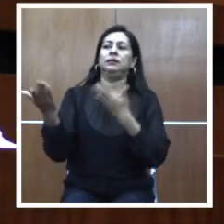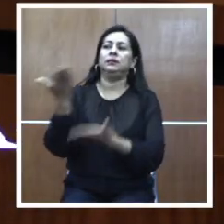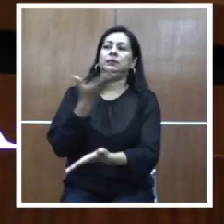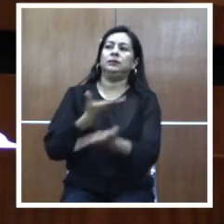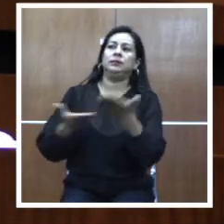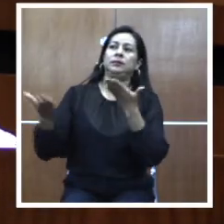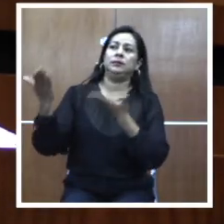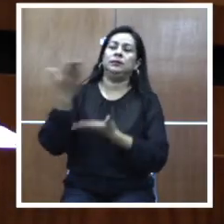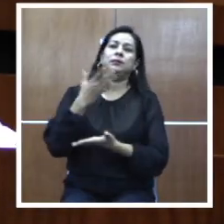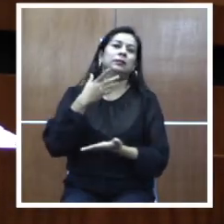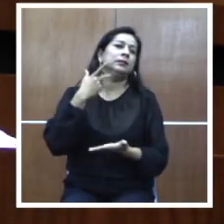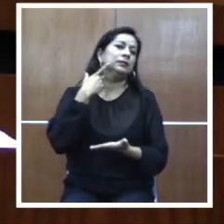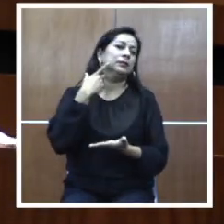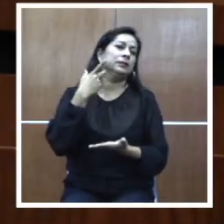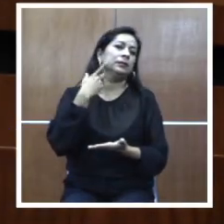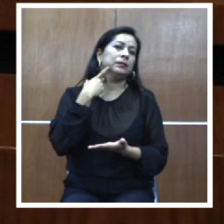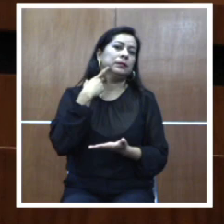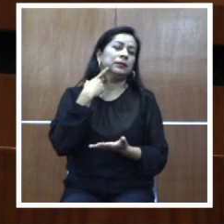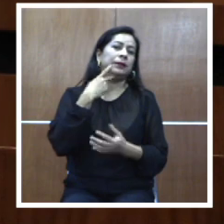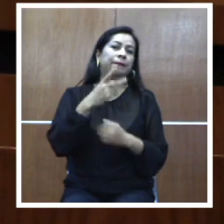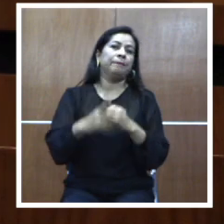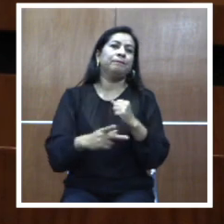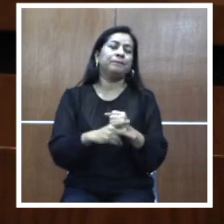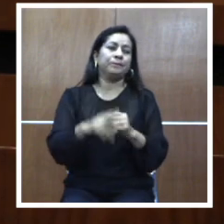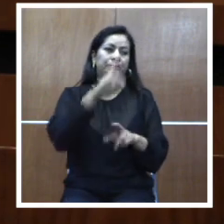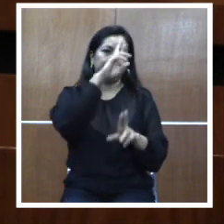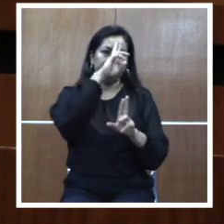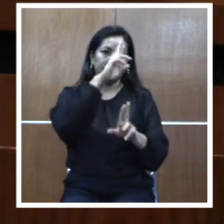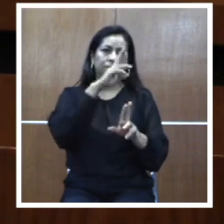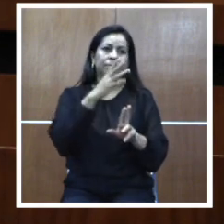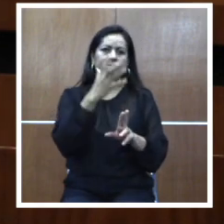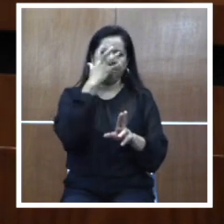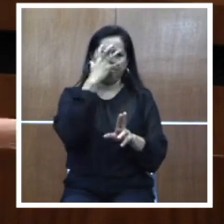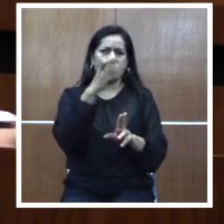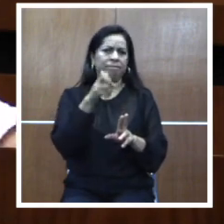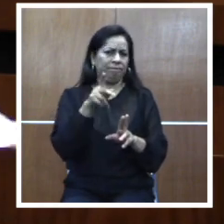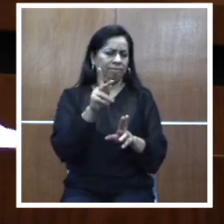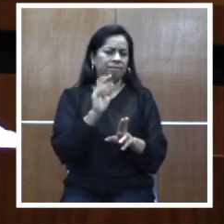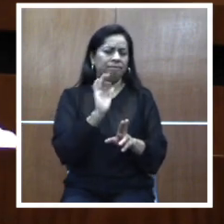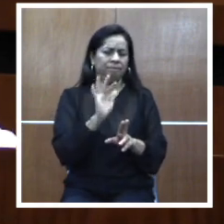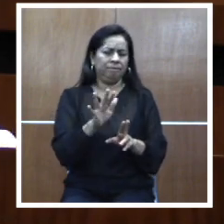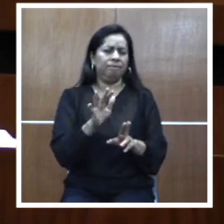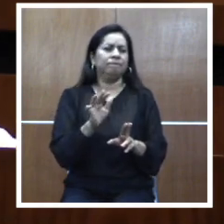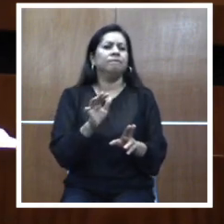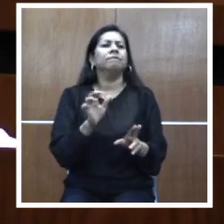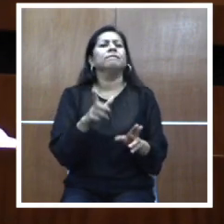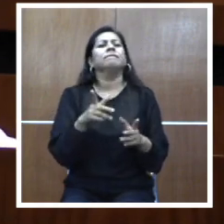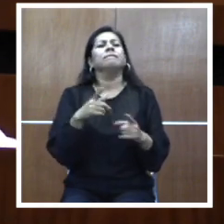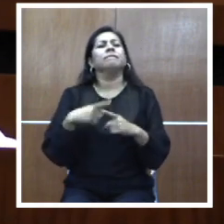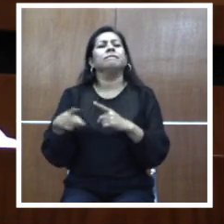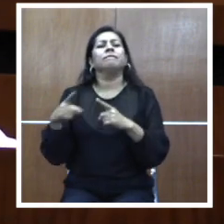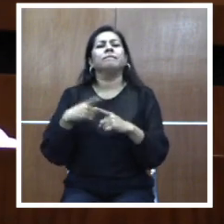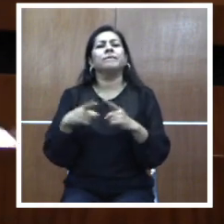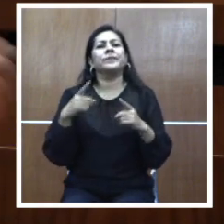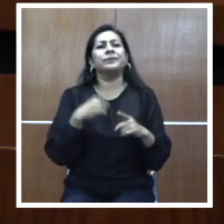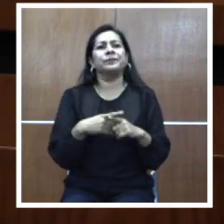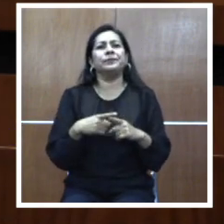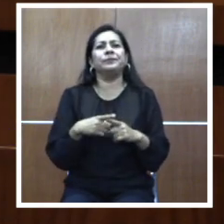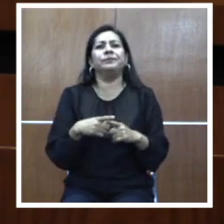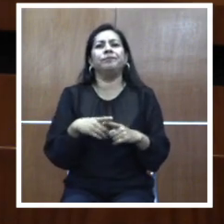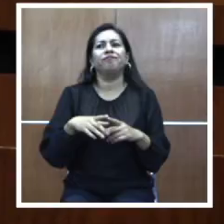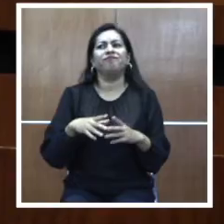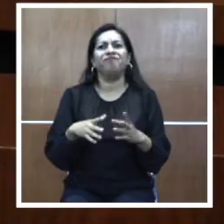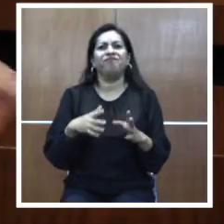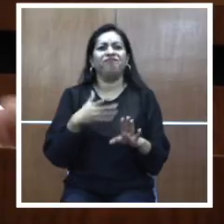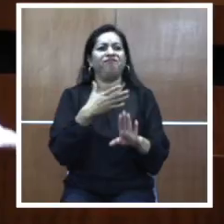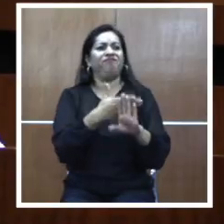y una política exterior respetuosa pero firme frente a las múltiples